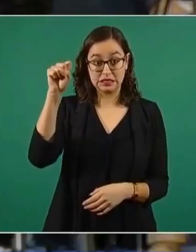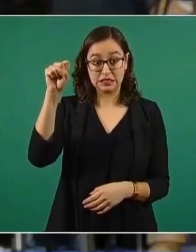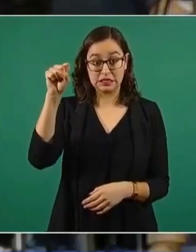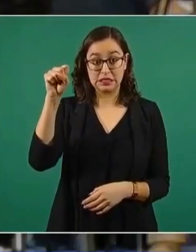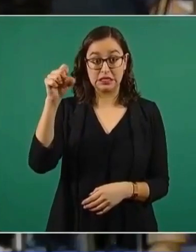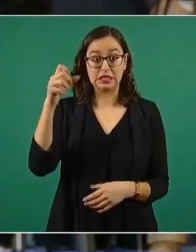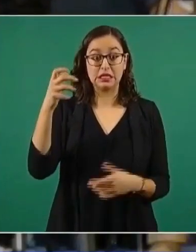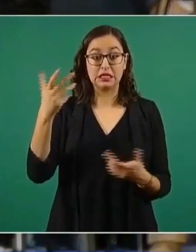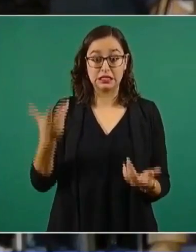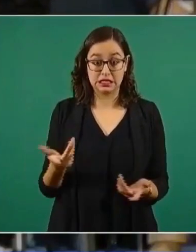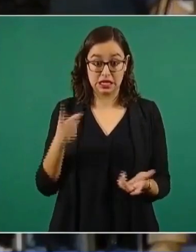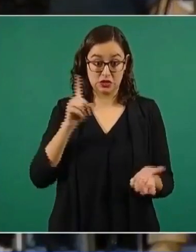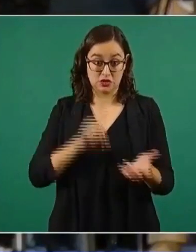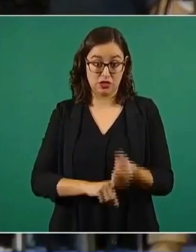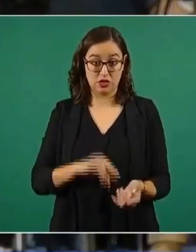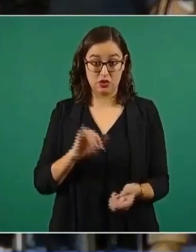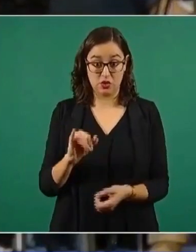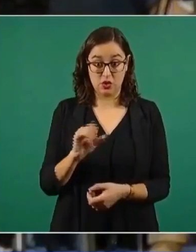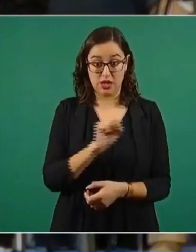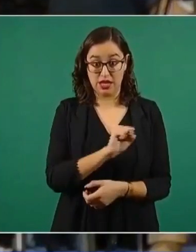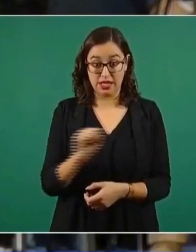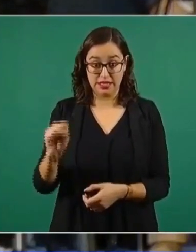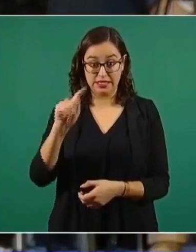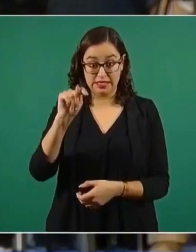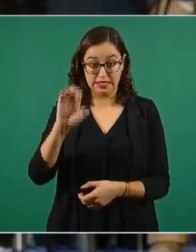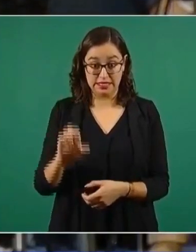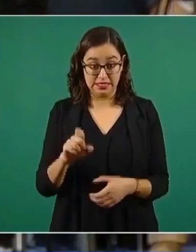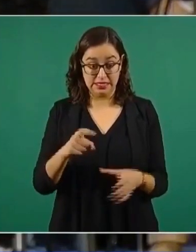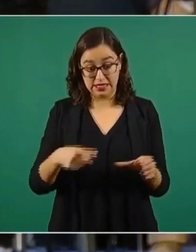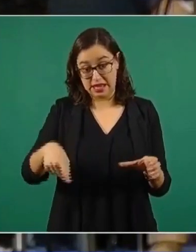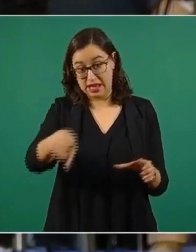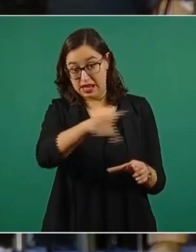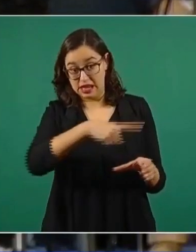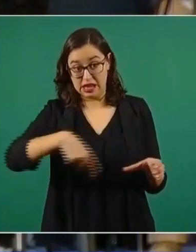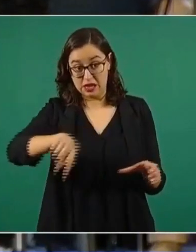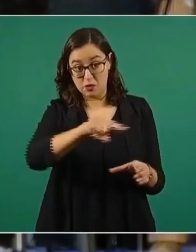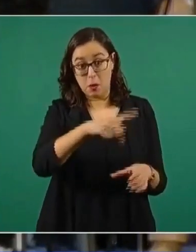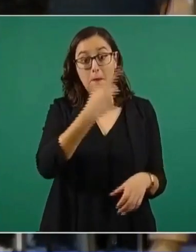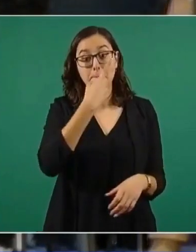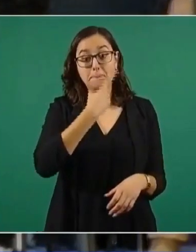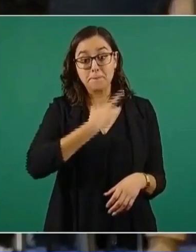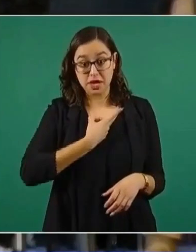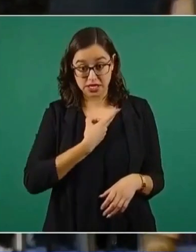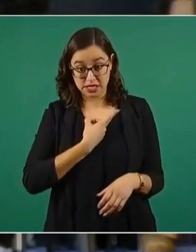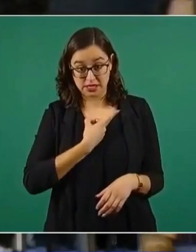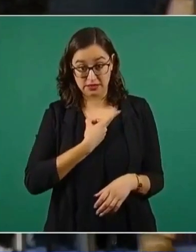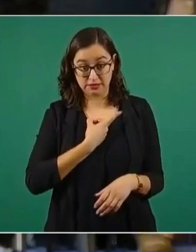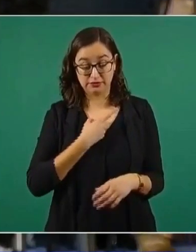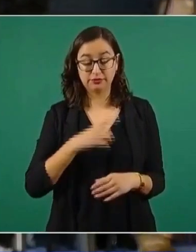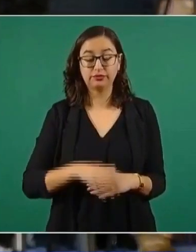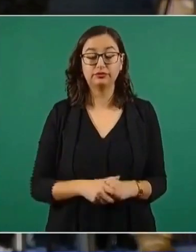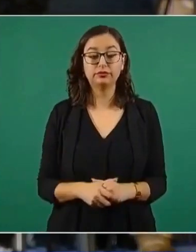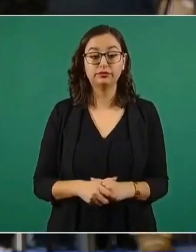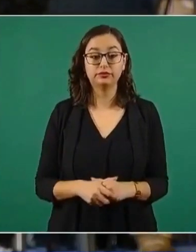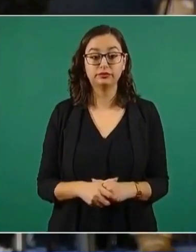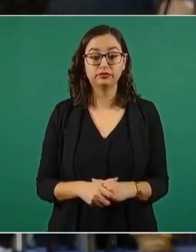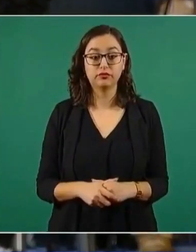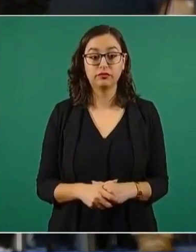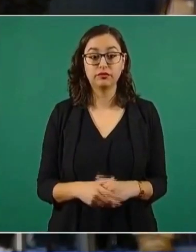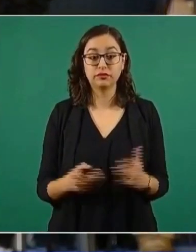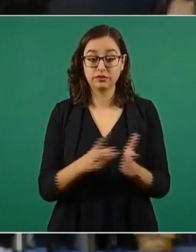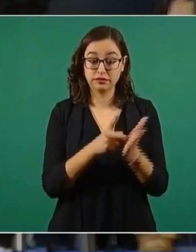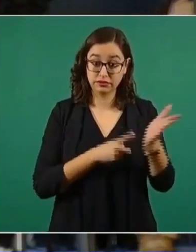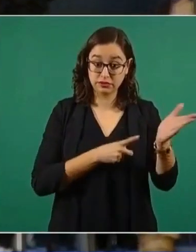de los Trabajadores del ISSSTE me han dicho que siguen violentando de manera sistemática los